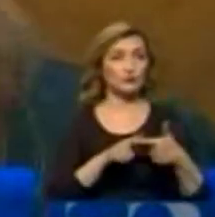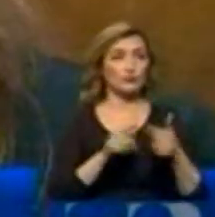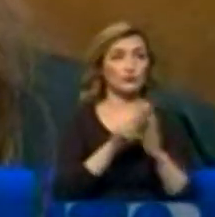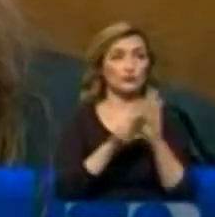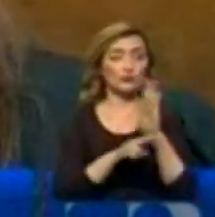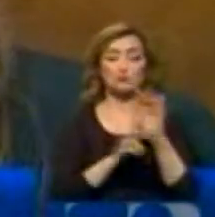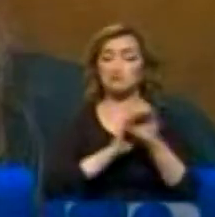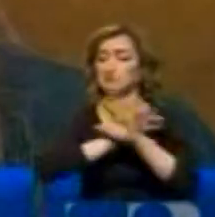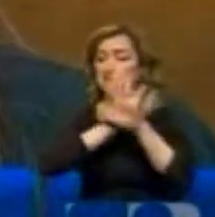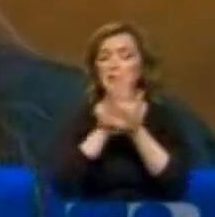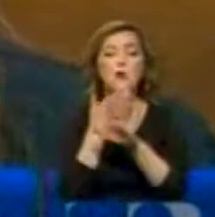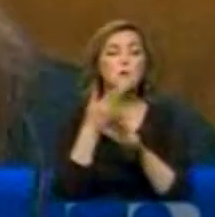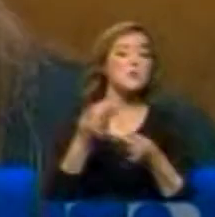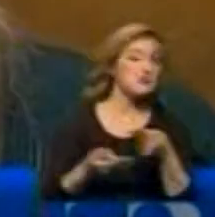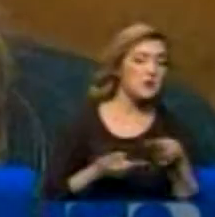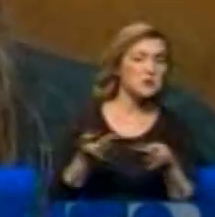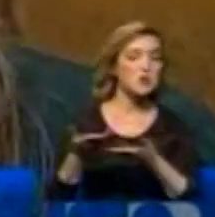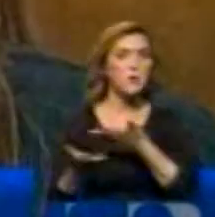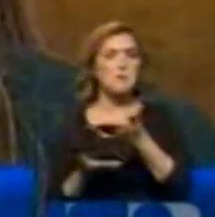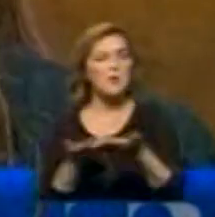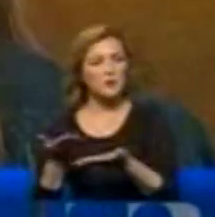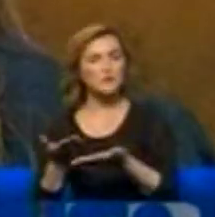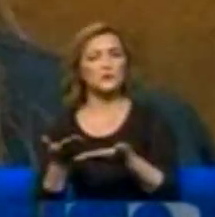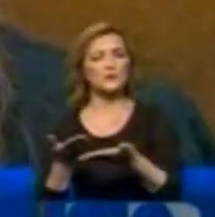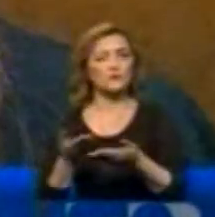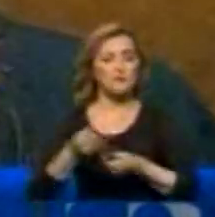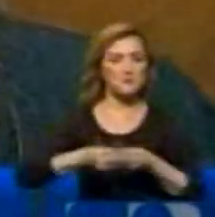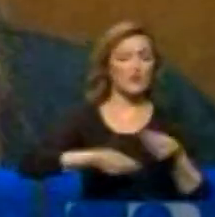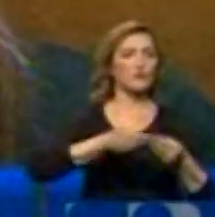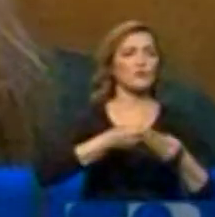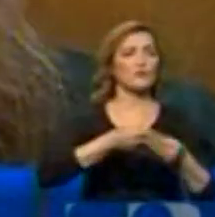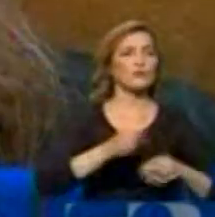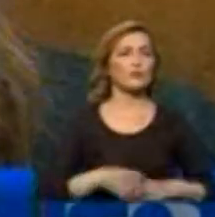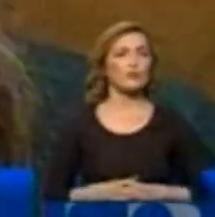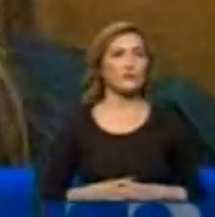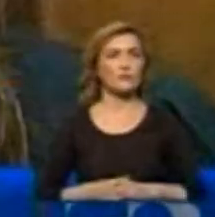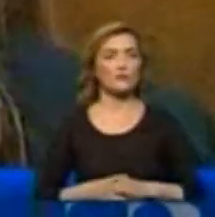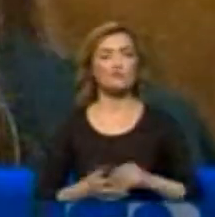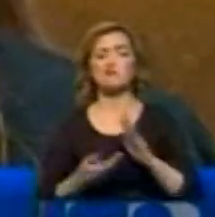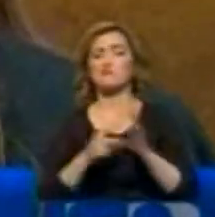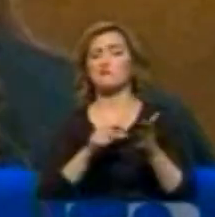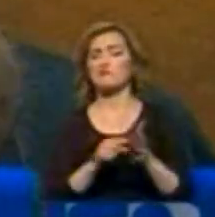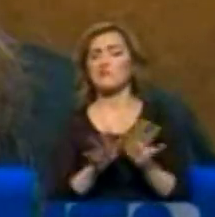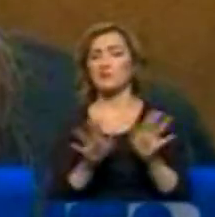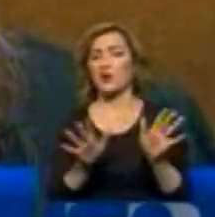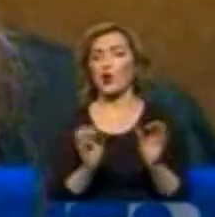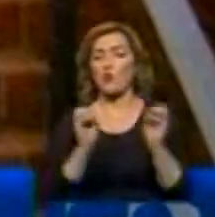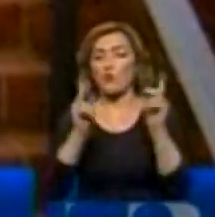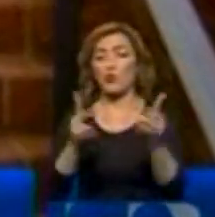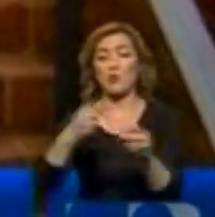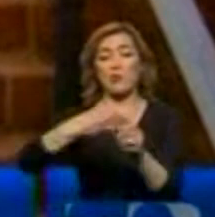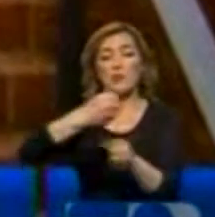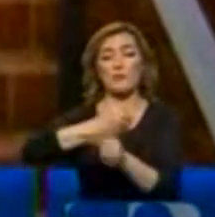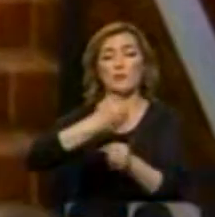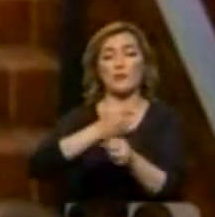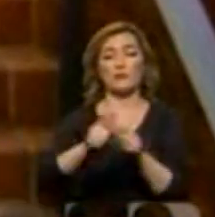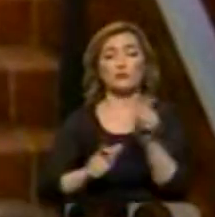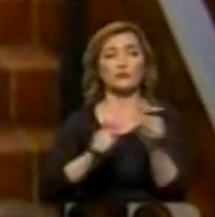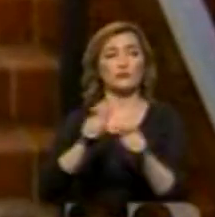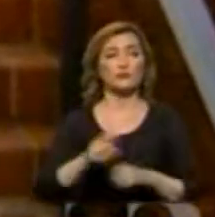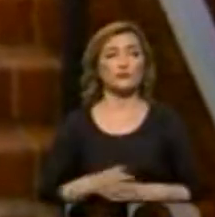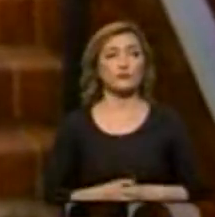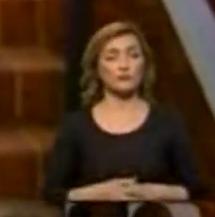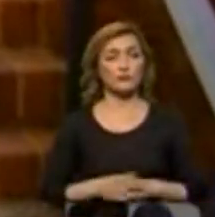del juego, el comercio, la inversión, ¿esto qué resalta en generar trabajo a la gente? Parte de la razón